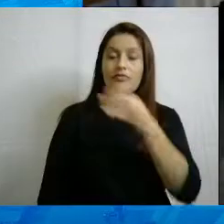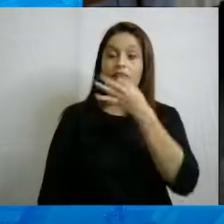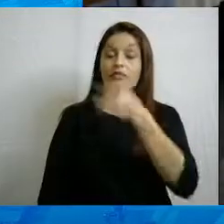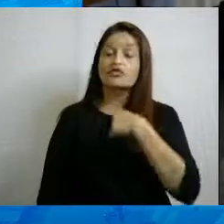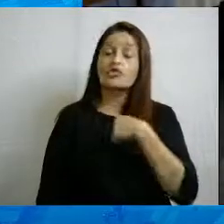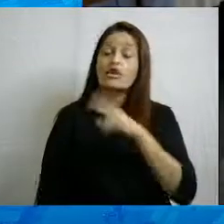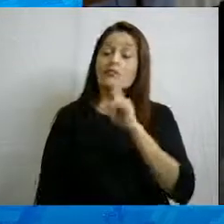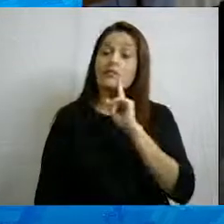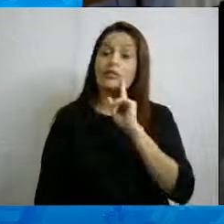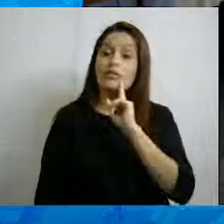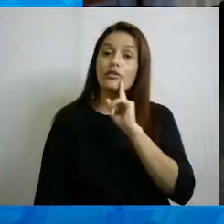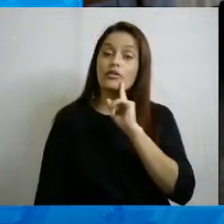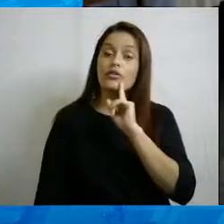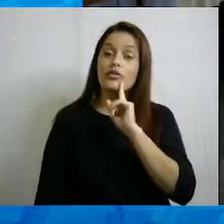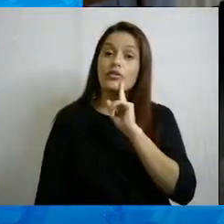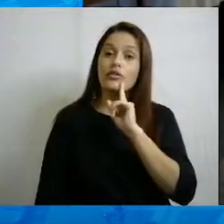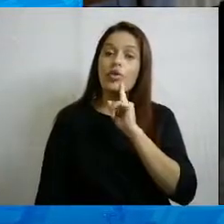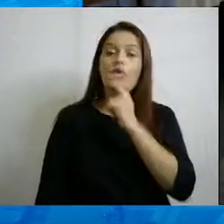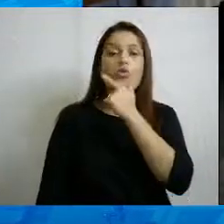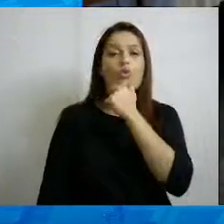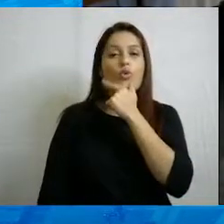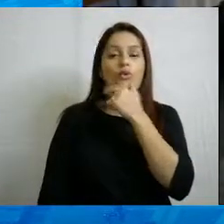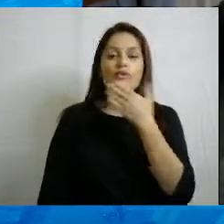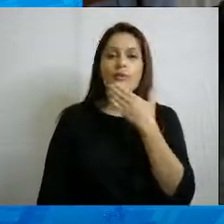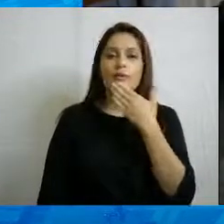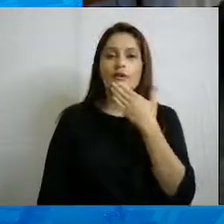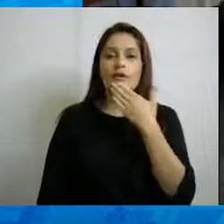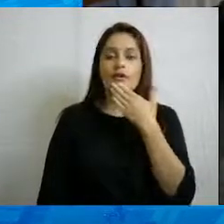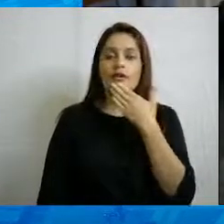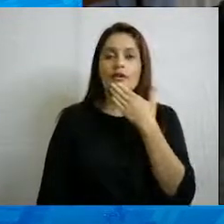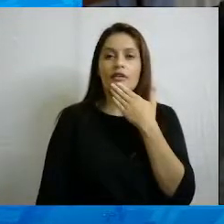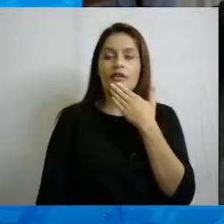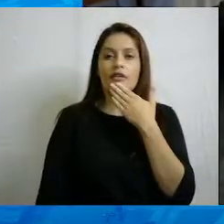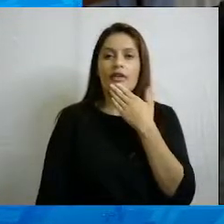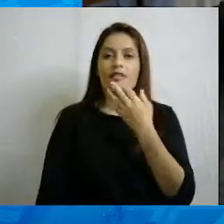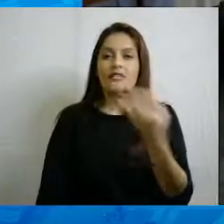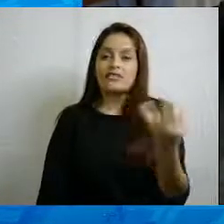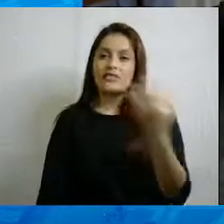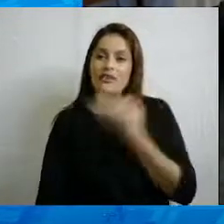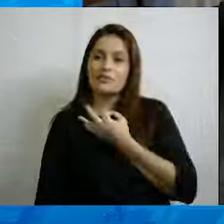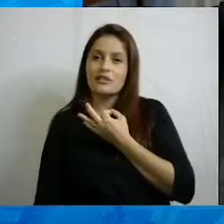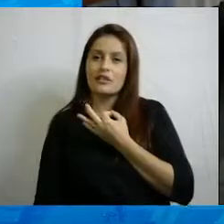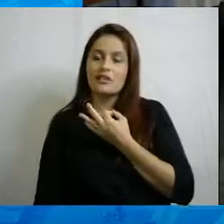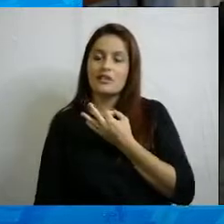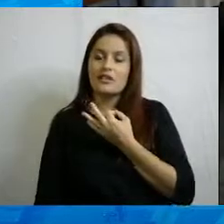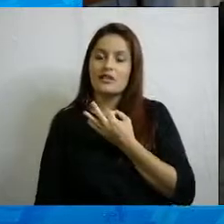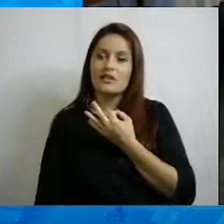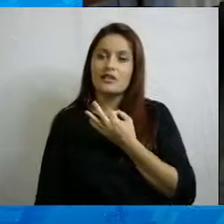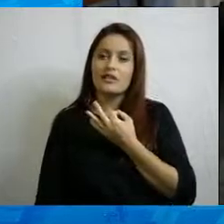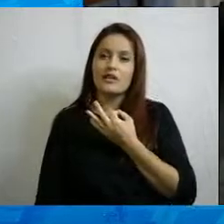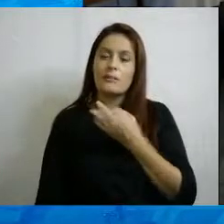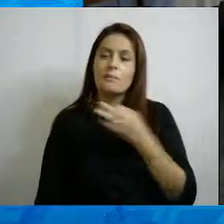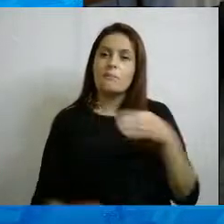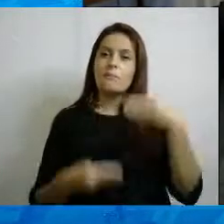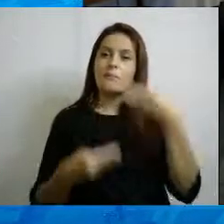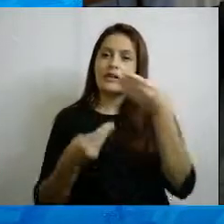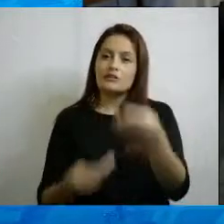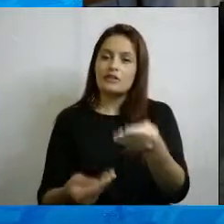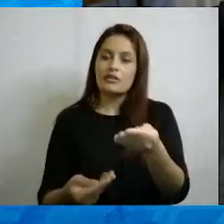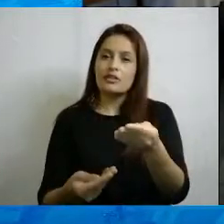tengo un par de dudas también. Se dice que se presenta